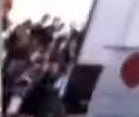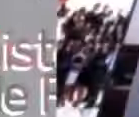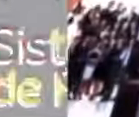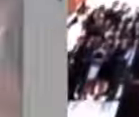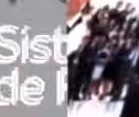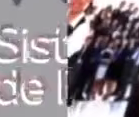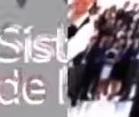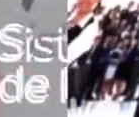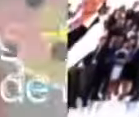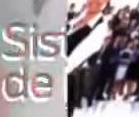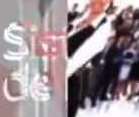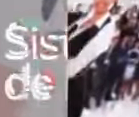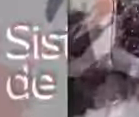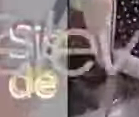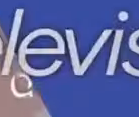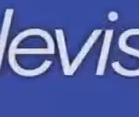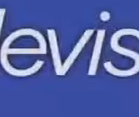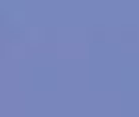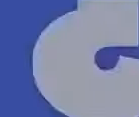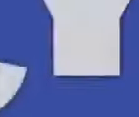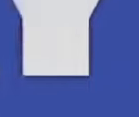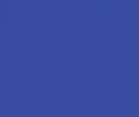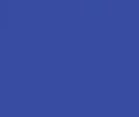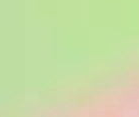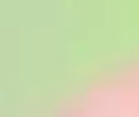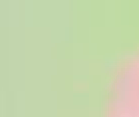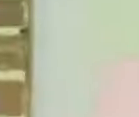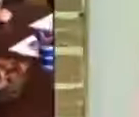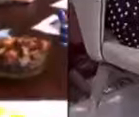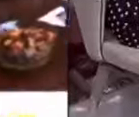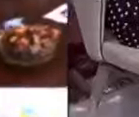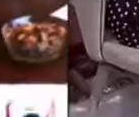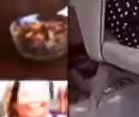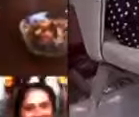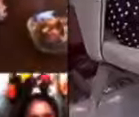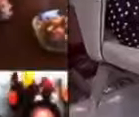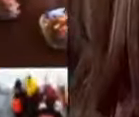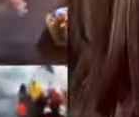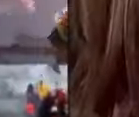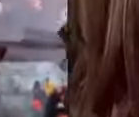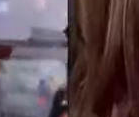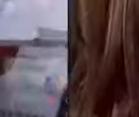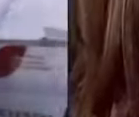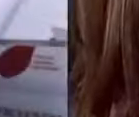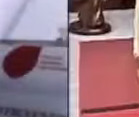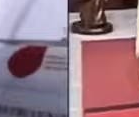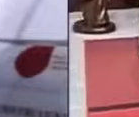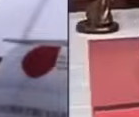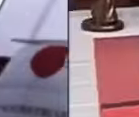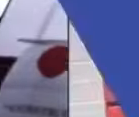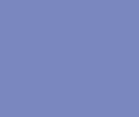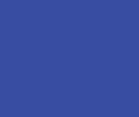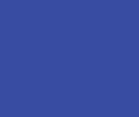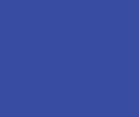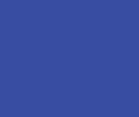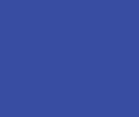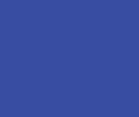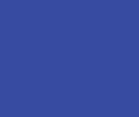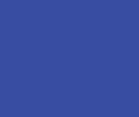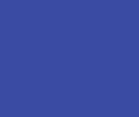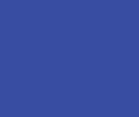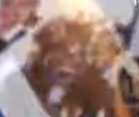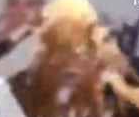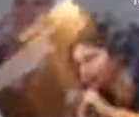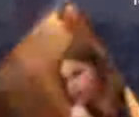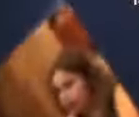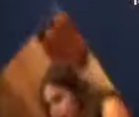Y las mujeres, estamos en todos lados. Hablamos, nos escuchamos, nos vemos. Un espacio para ellas